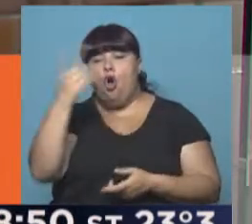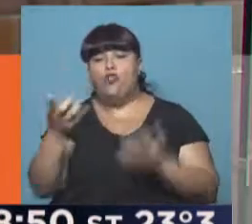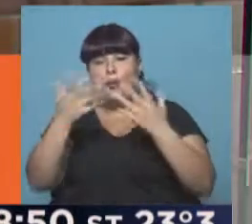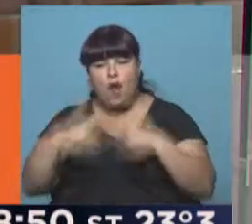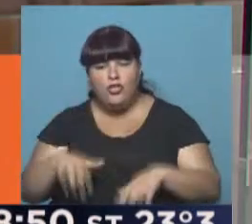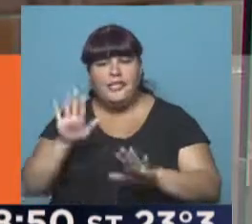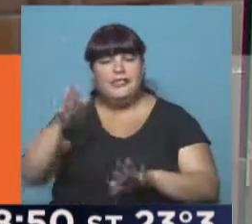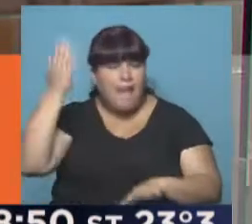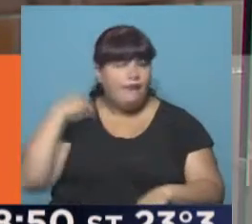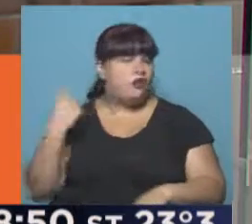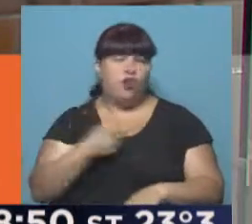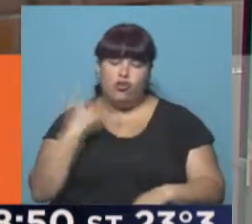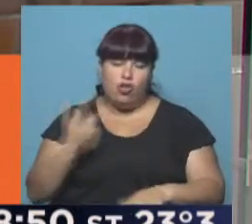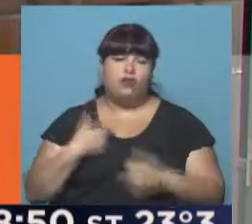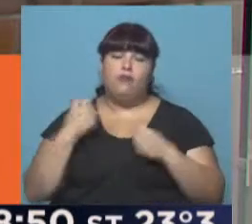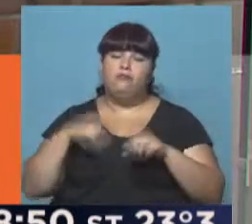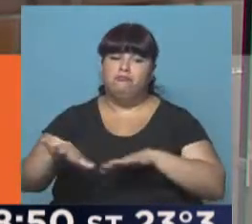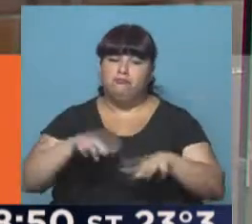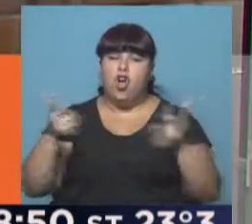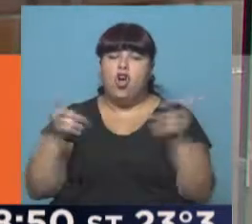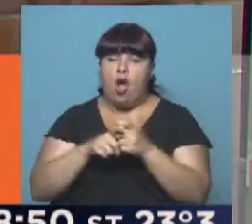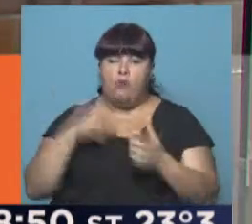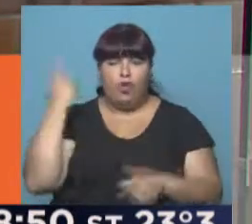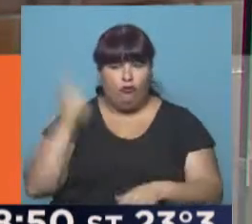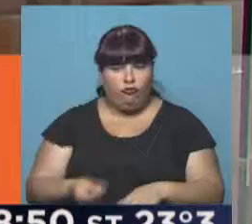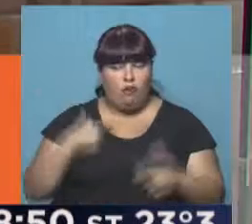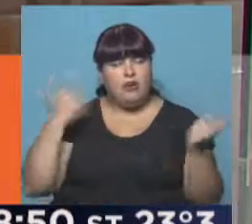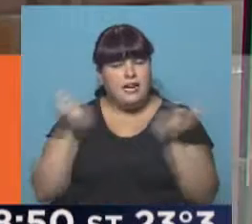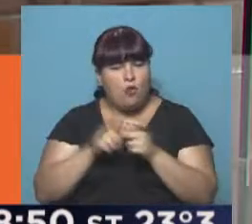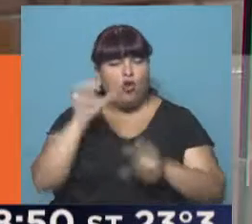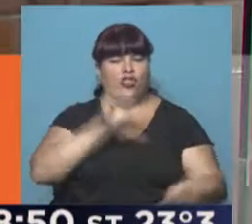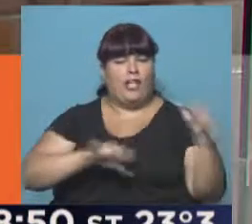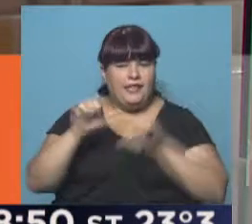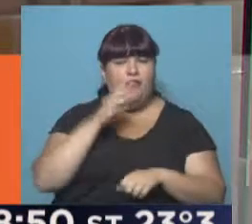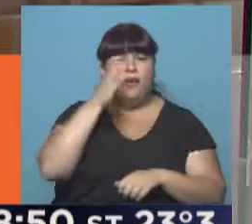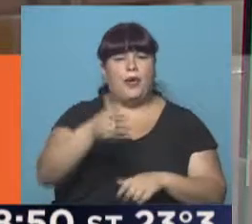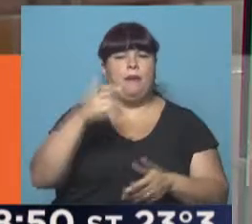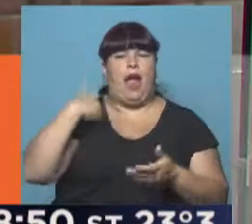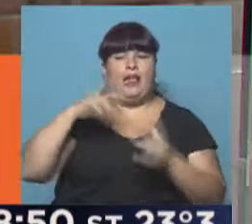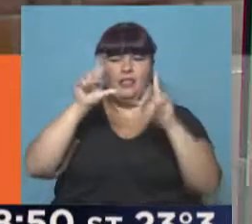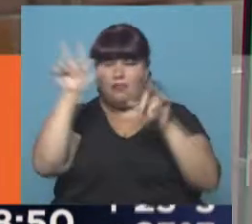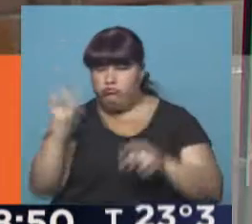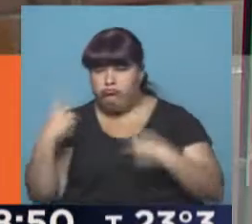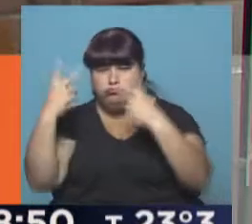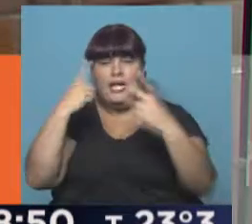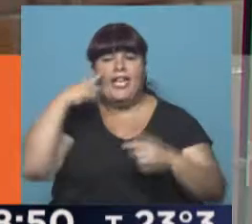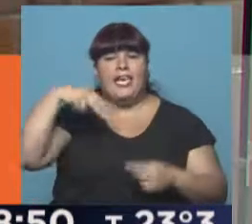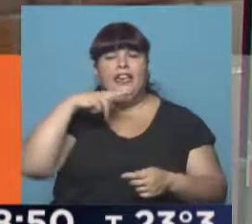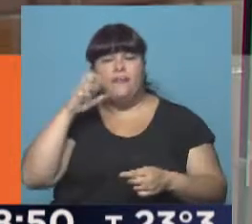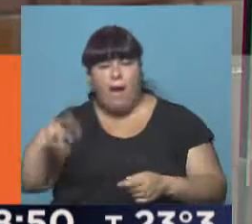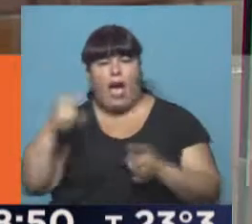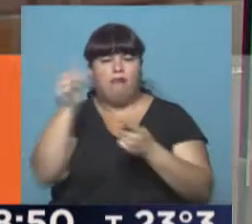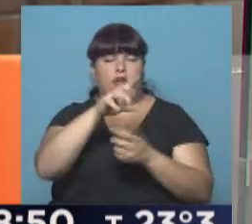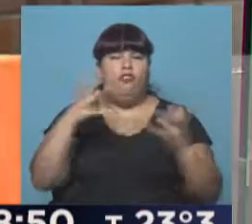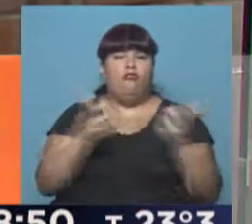que se venían realizando nosotros tuvimos una actividad en la comisión muy intensa nos reunimos con científicos visitamos el país estuvimos en el invap en el balseiro